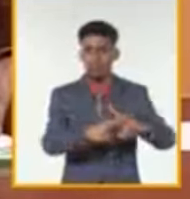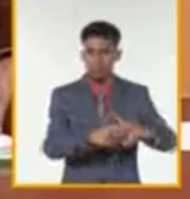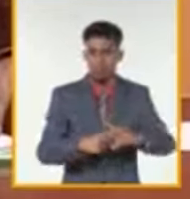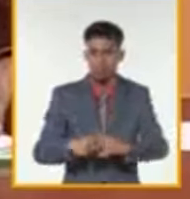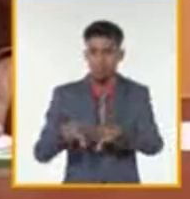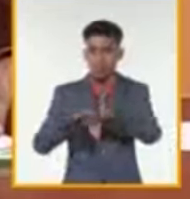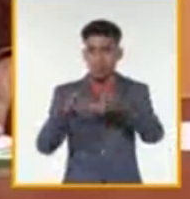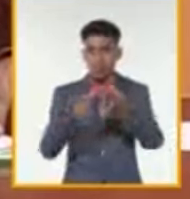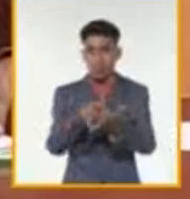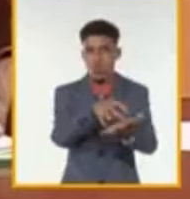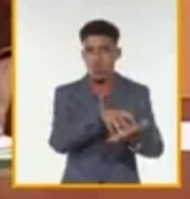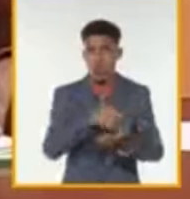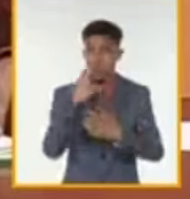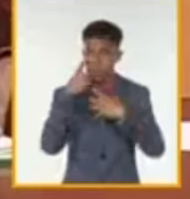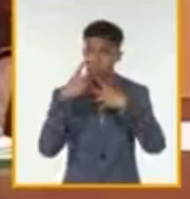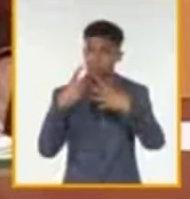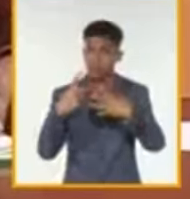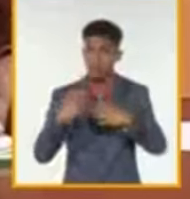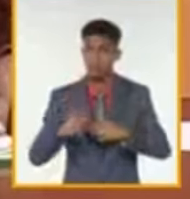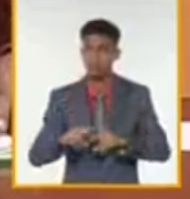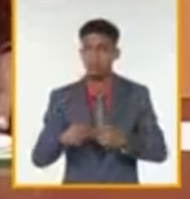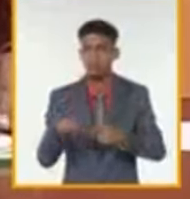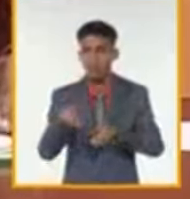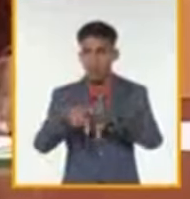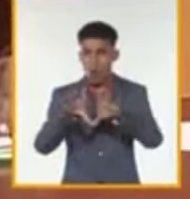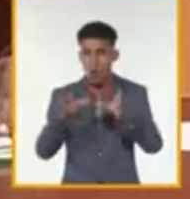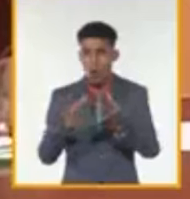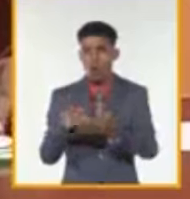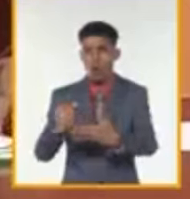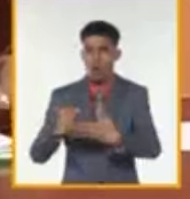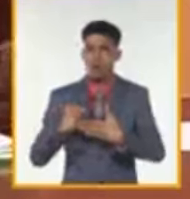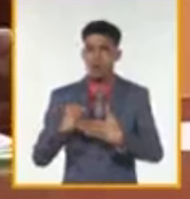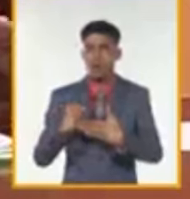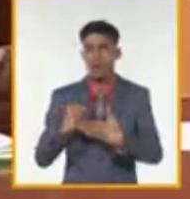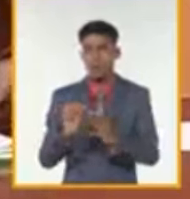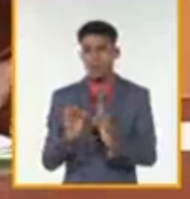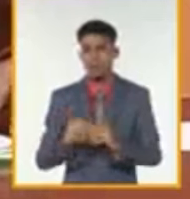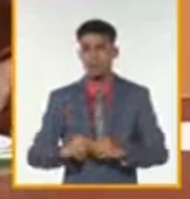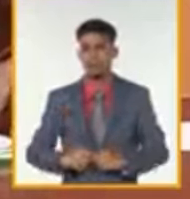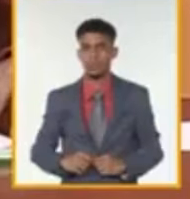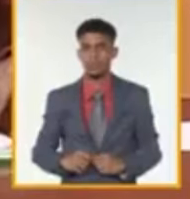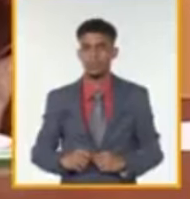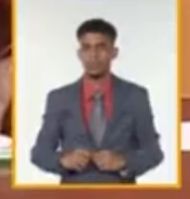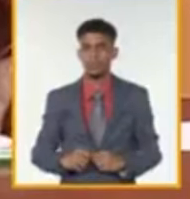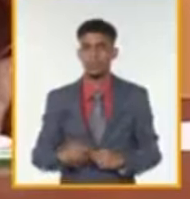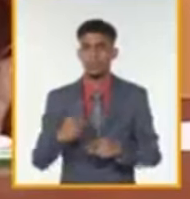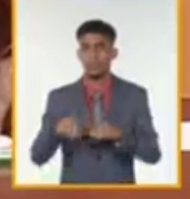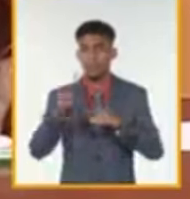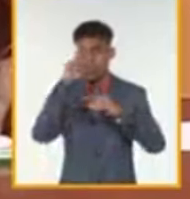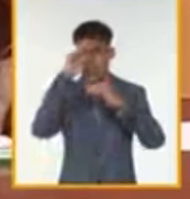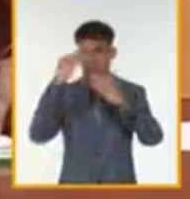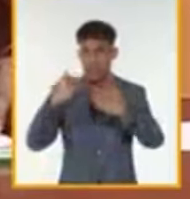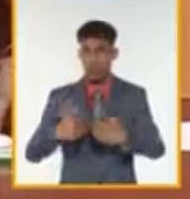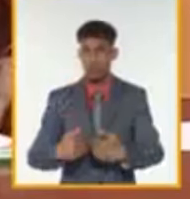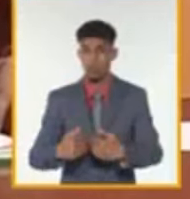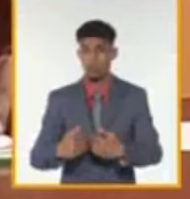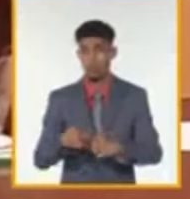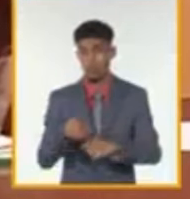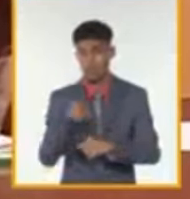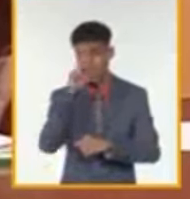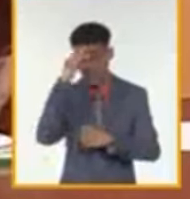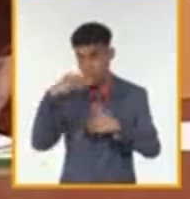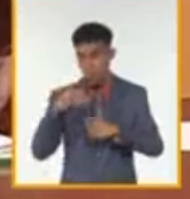centros que son bien importantes para nosotros a partir de lo que significan acá en el municipio de Santa Clara el sector de la salud pública que también se ha